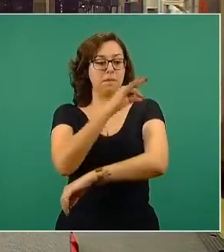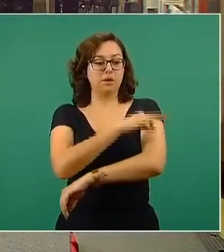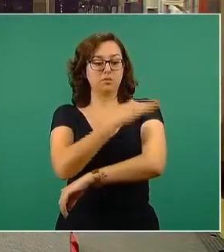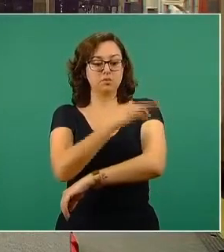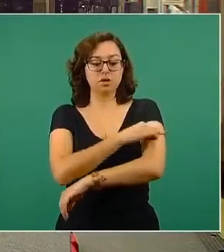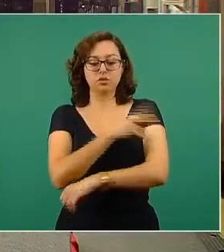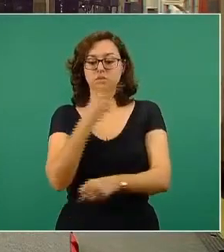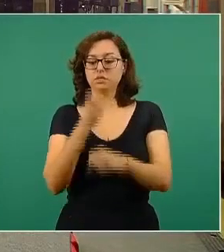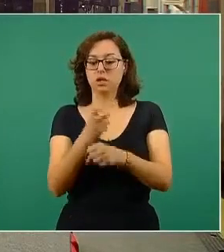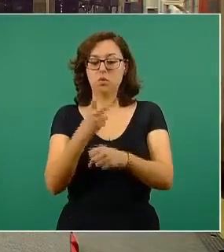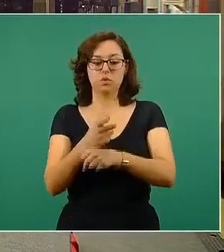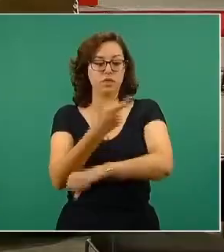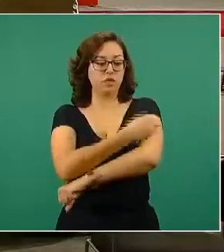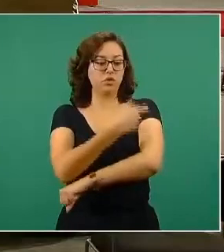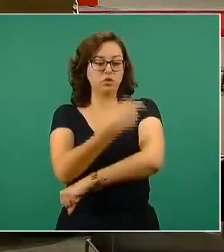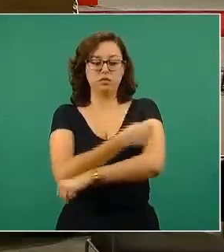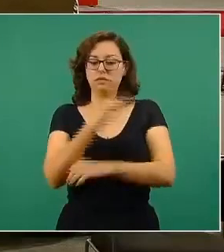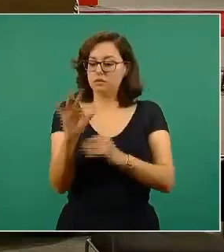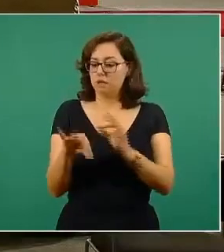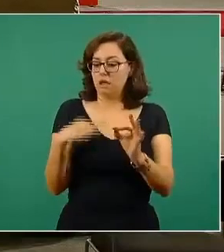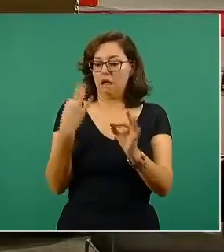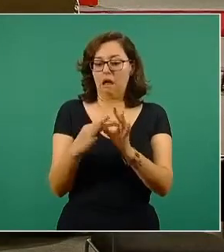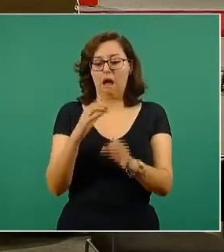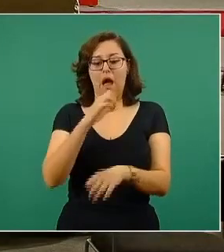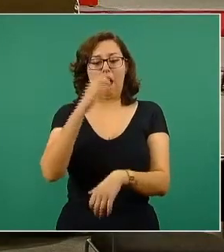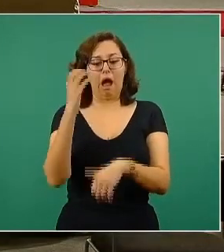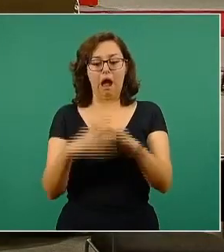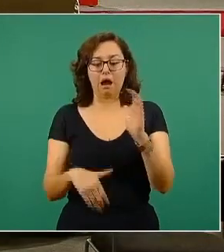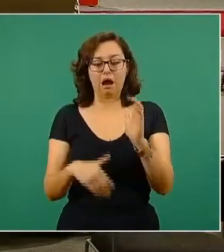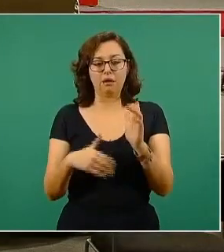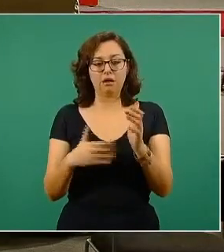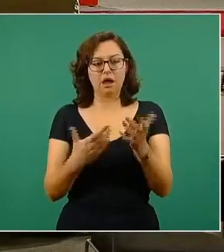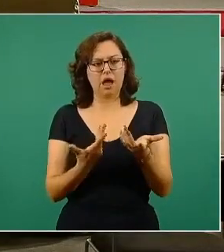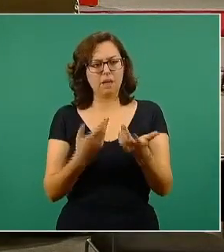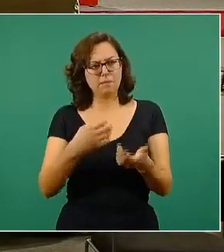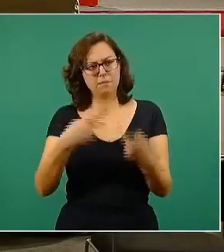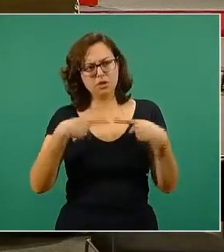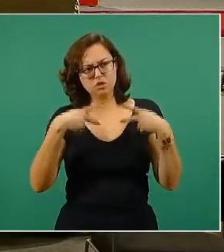dosis? ¿Los adultos mayores de 60 o de 50?